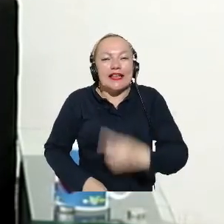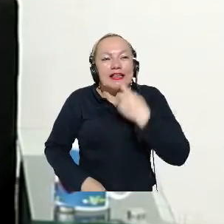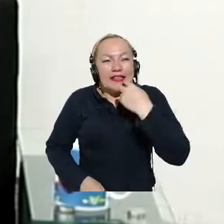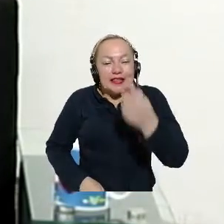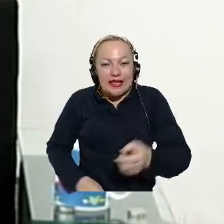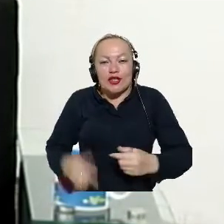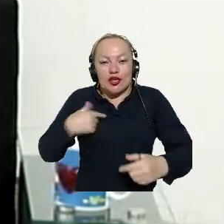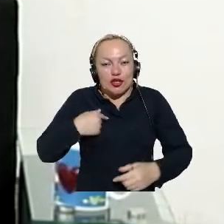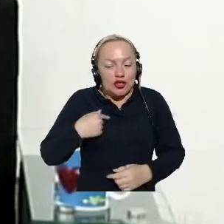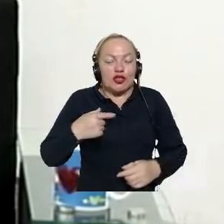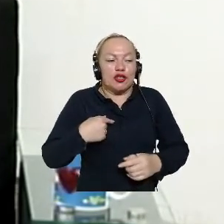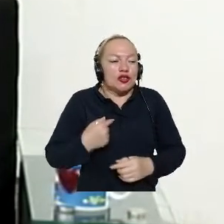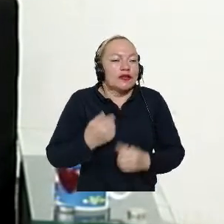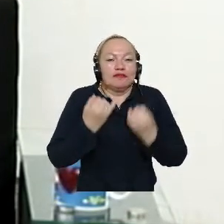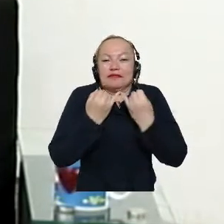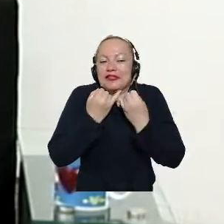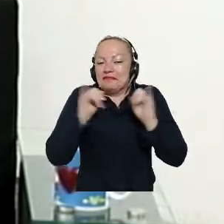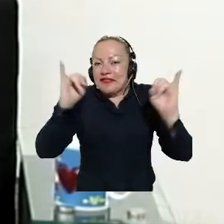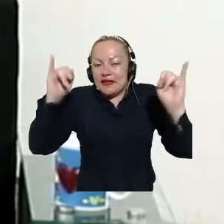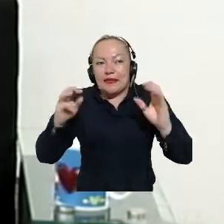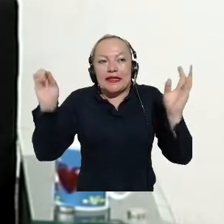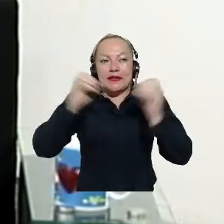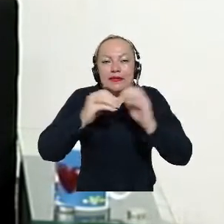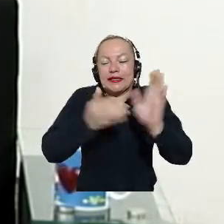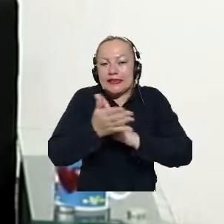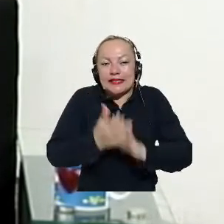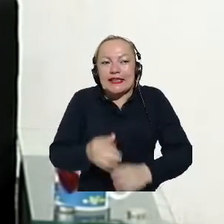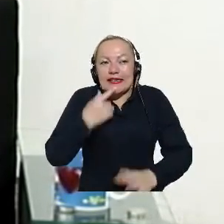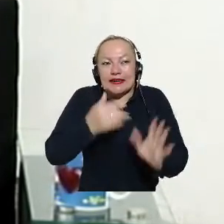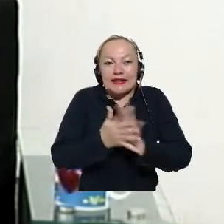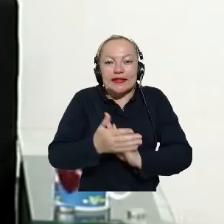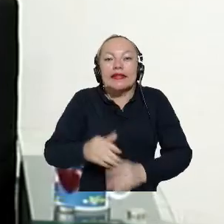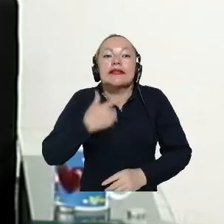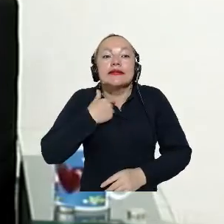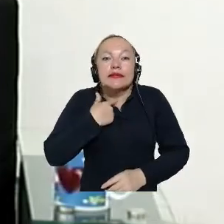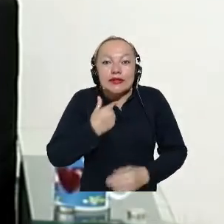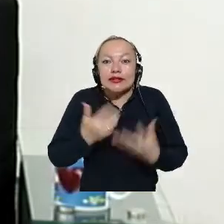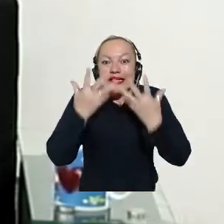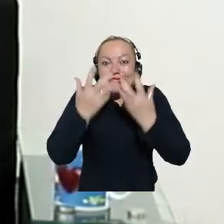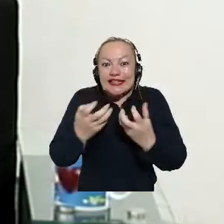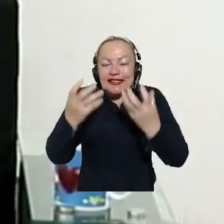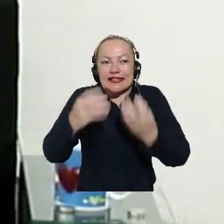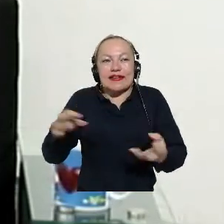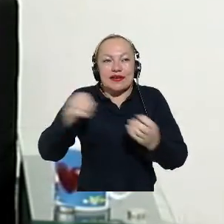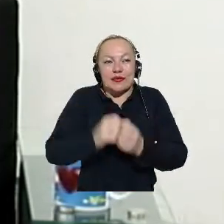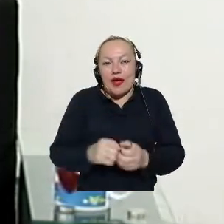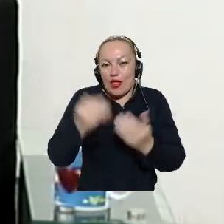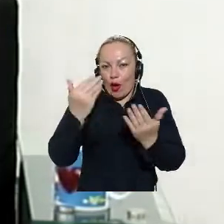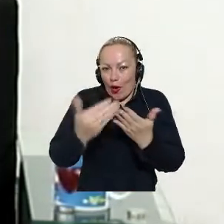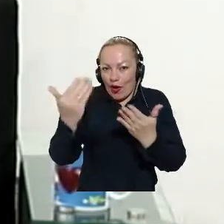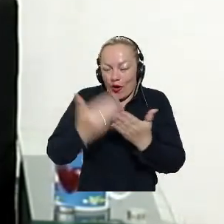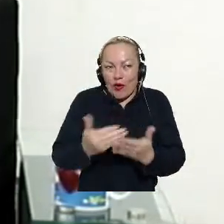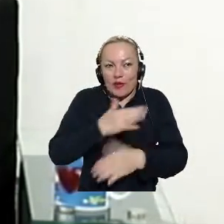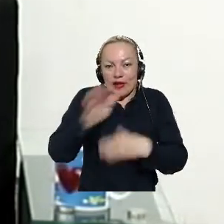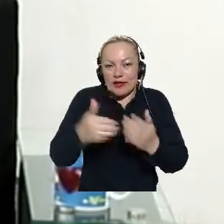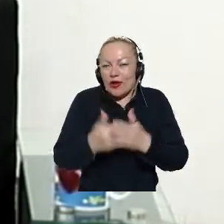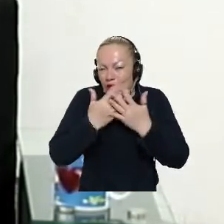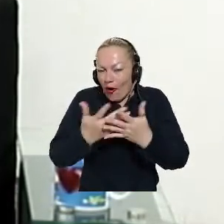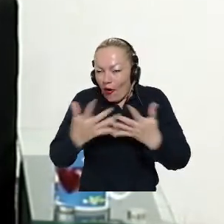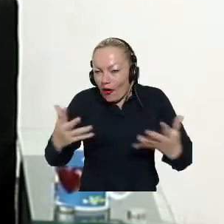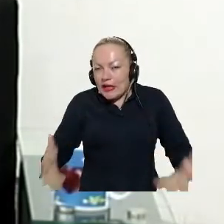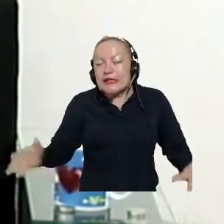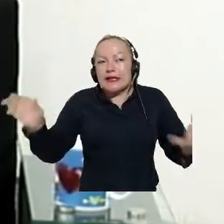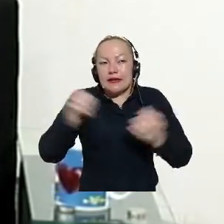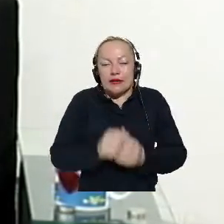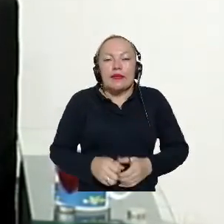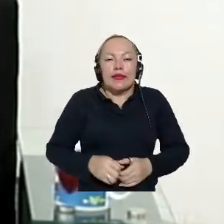soy independiente, me lo cancelaron. Entonces, el anhelo de comprar se queda frenado. Entonces, una cosa lleva... Es un